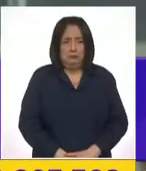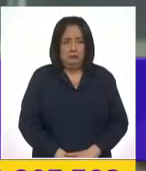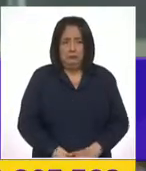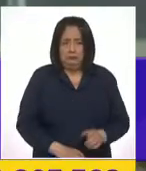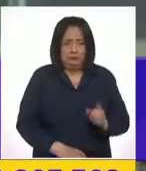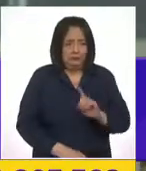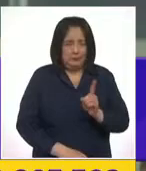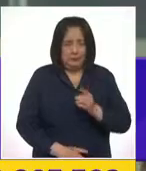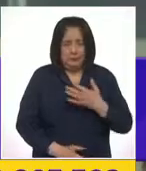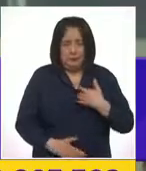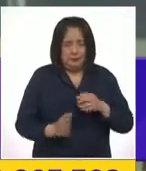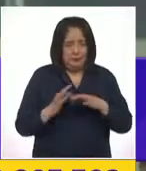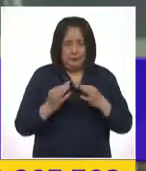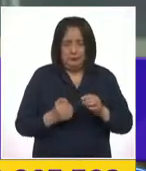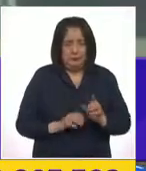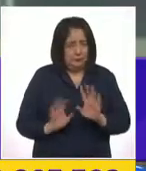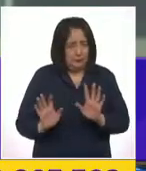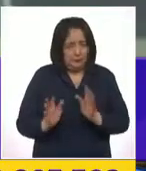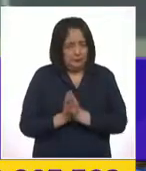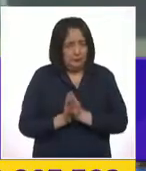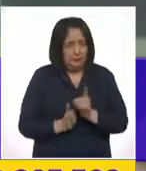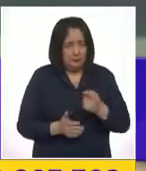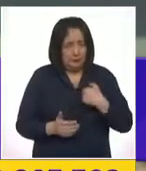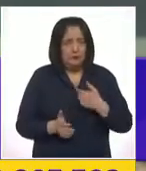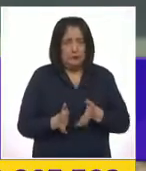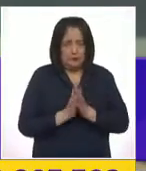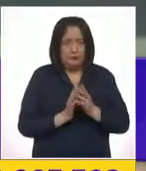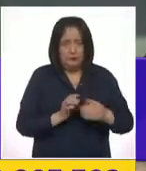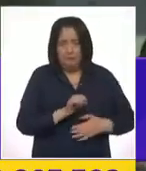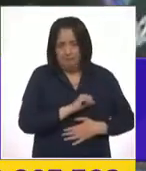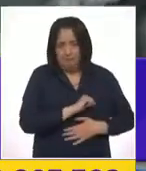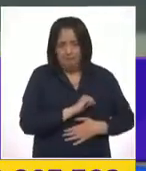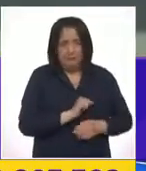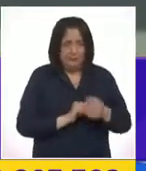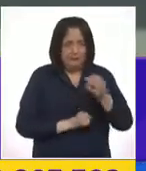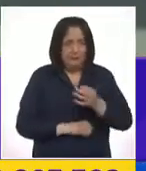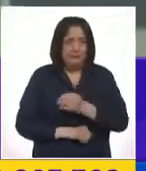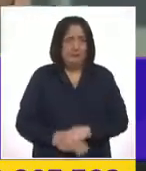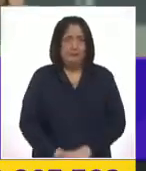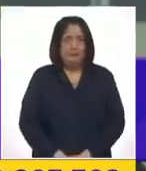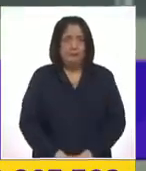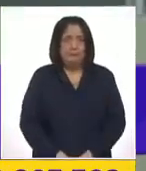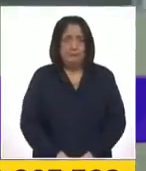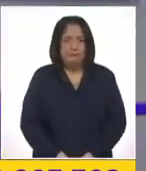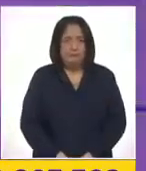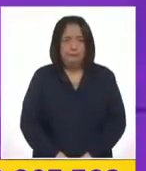Pero no con mi familia, por favor. Se lo pido de todo corazón, de veras.